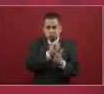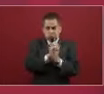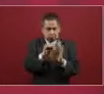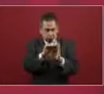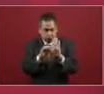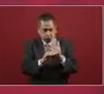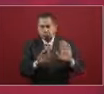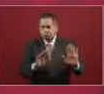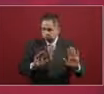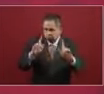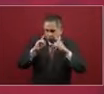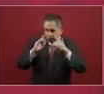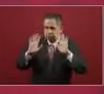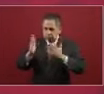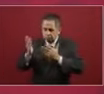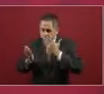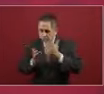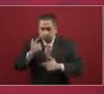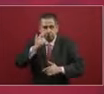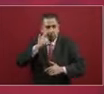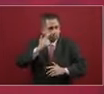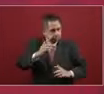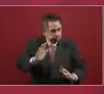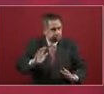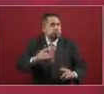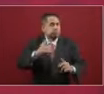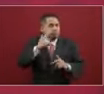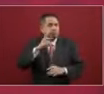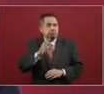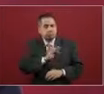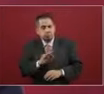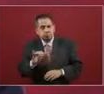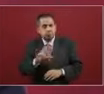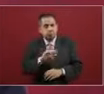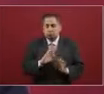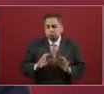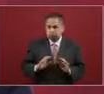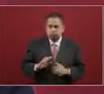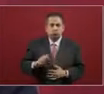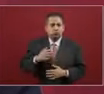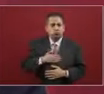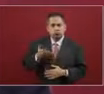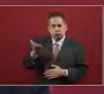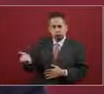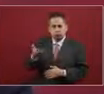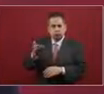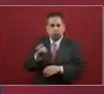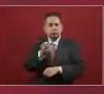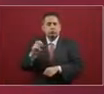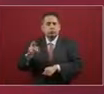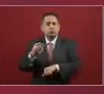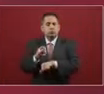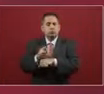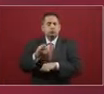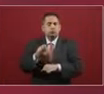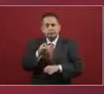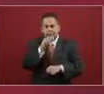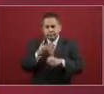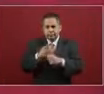Vamos a ver si esto es posible. Le pedí al subsecretario de